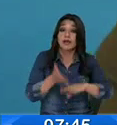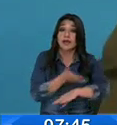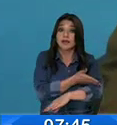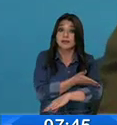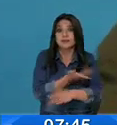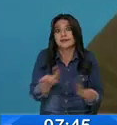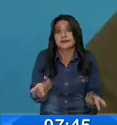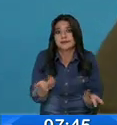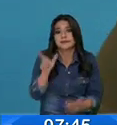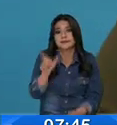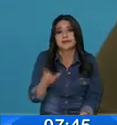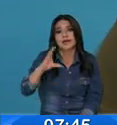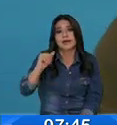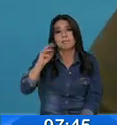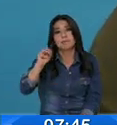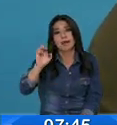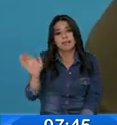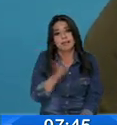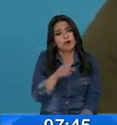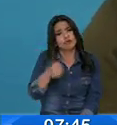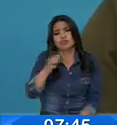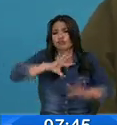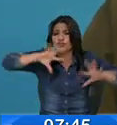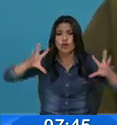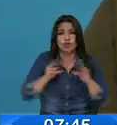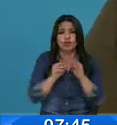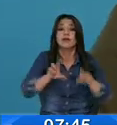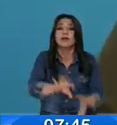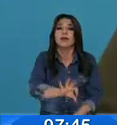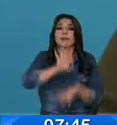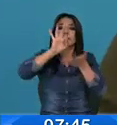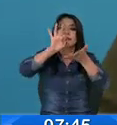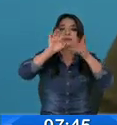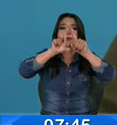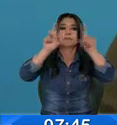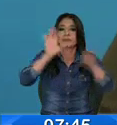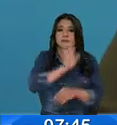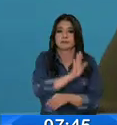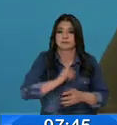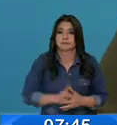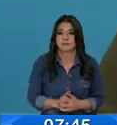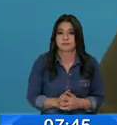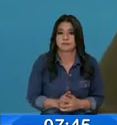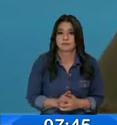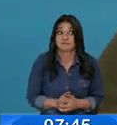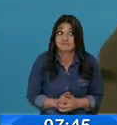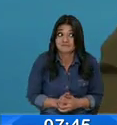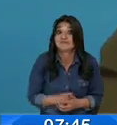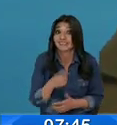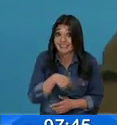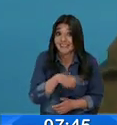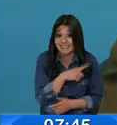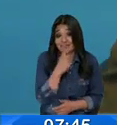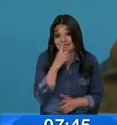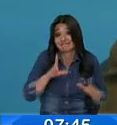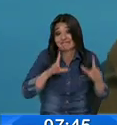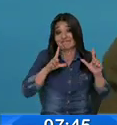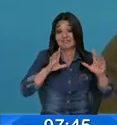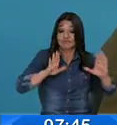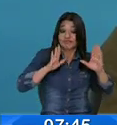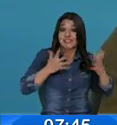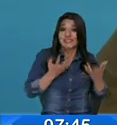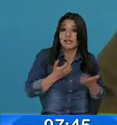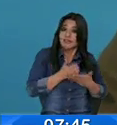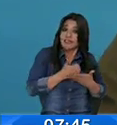señor campana ahora otros todos son representantes del sector empresarial entonces ellos tienen intereses y por eso es que